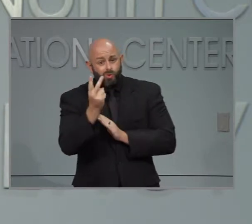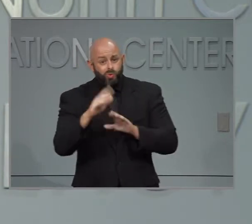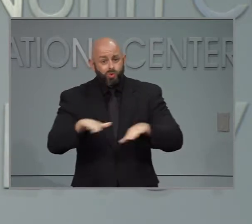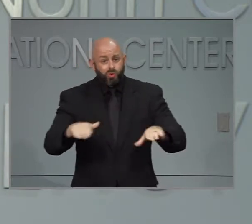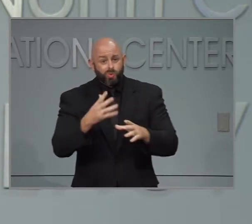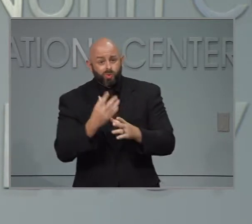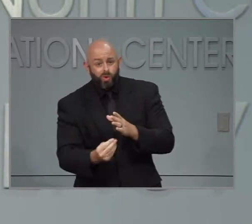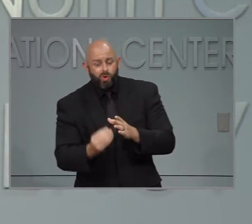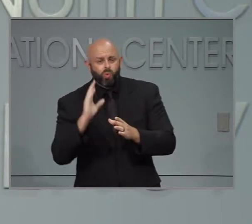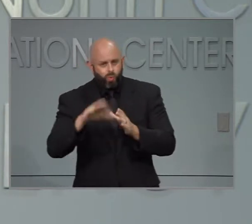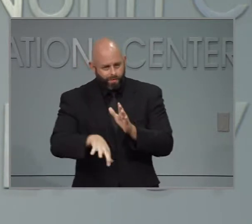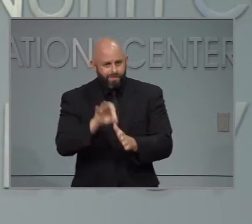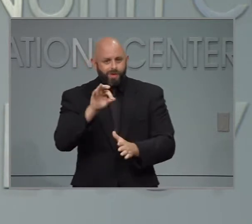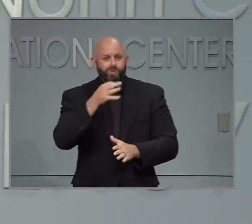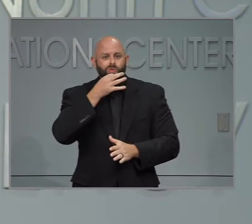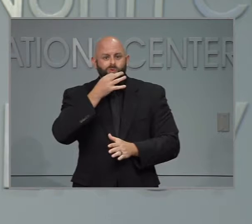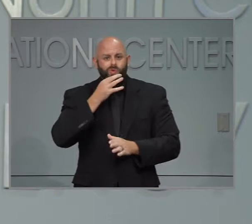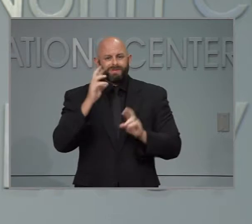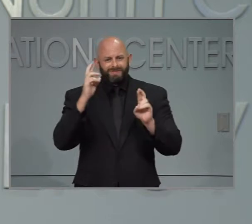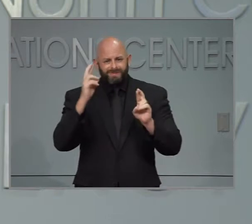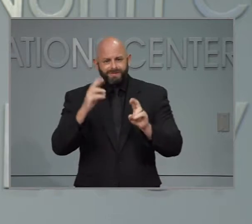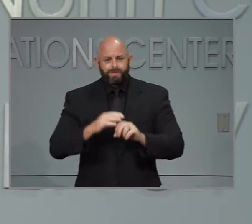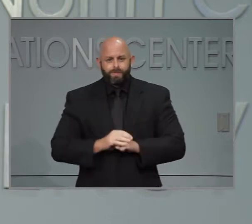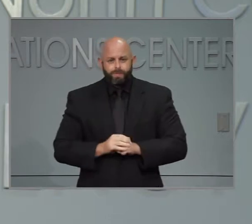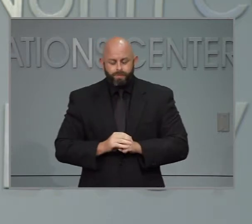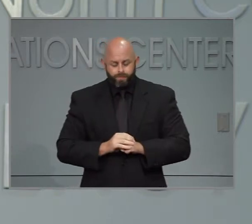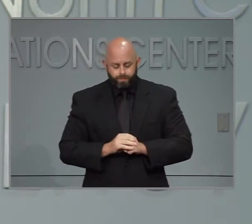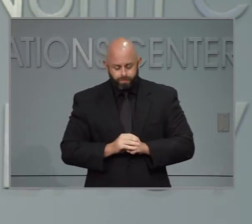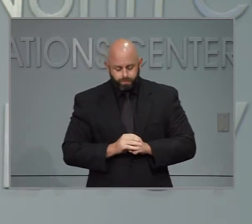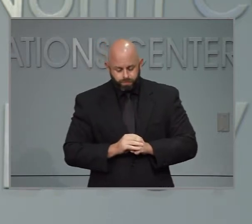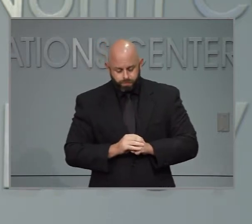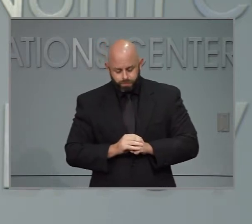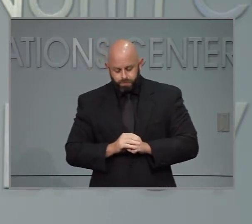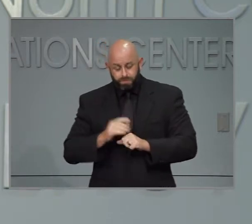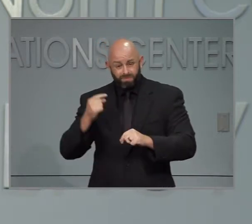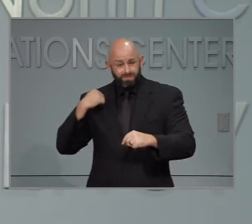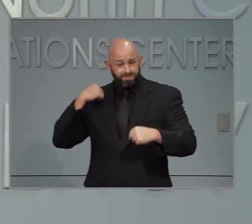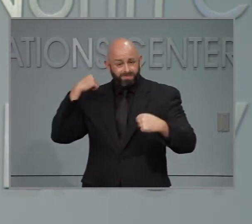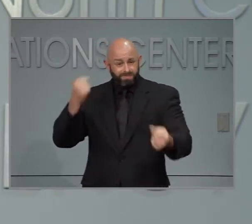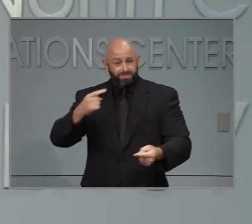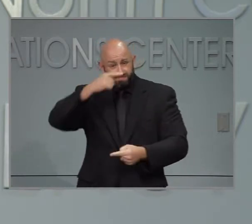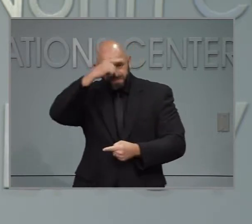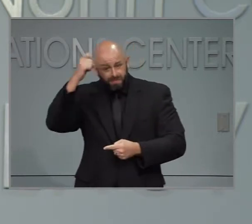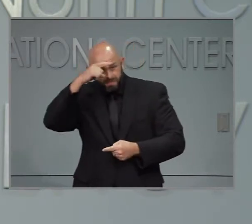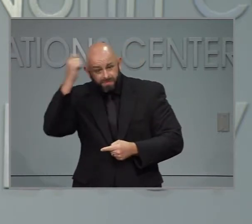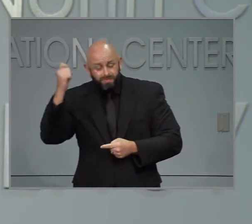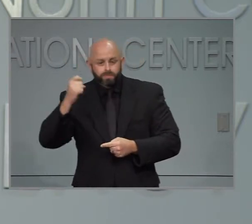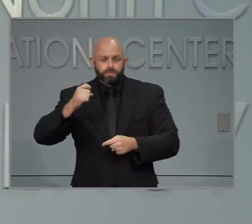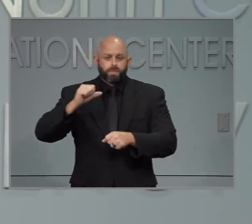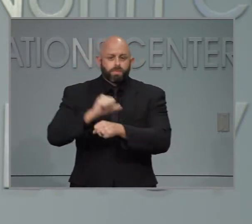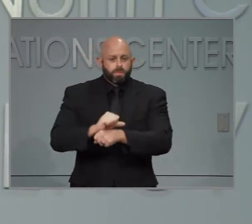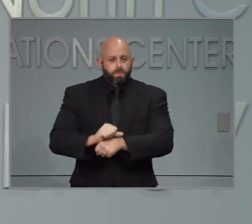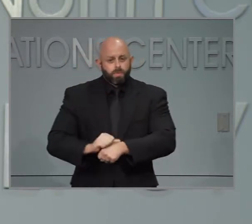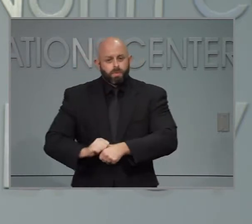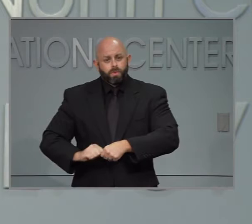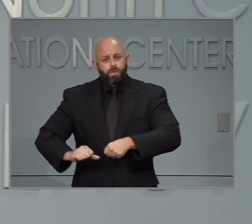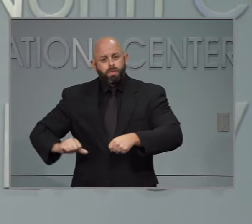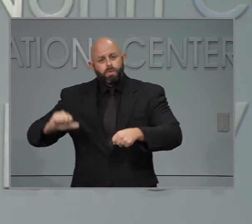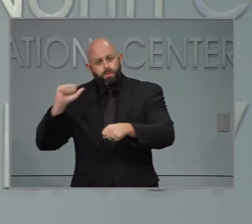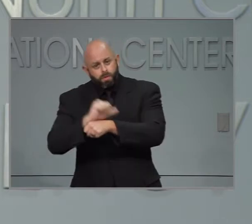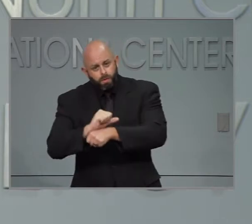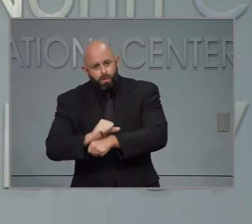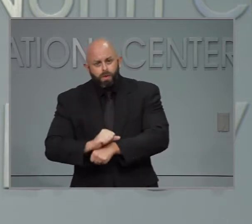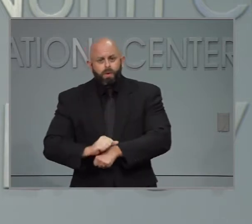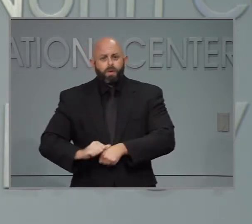salvo. Después de un arduo verano, hemos visto que los indicadores claves de